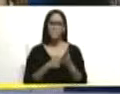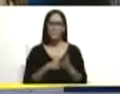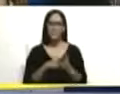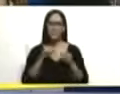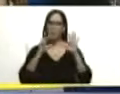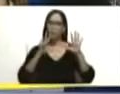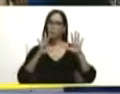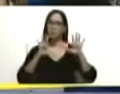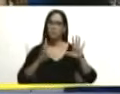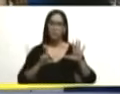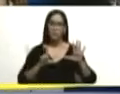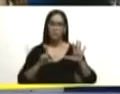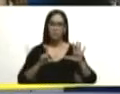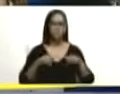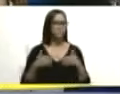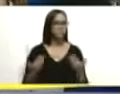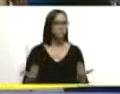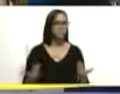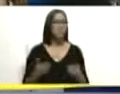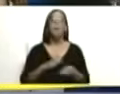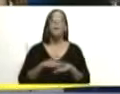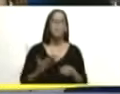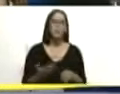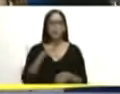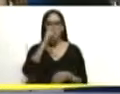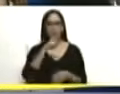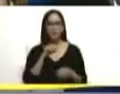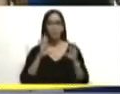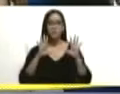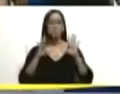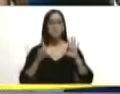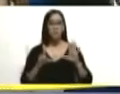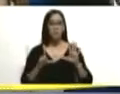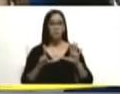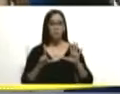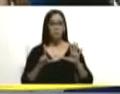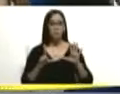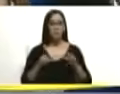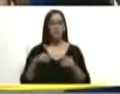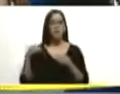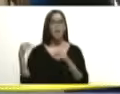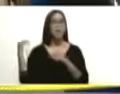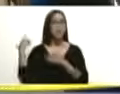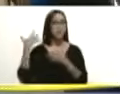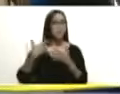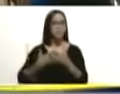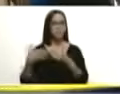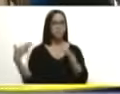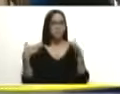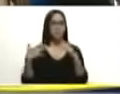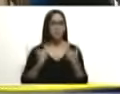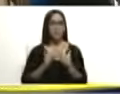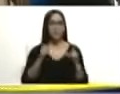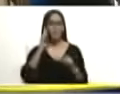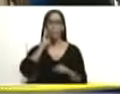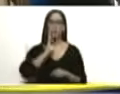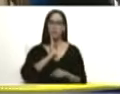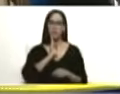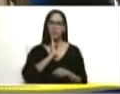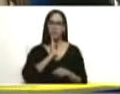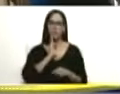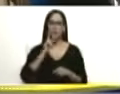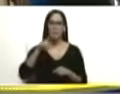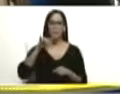1817? Porque en el año 17, el ejército libertador de Bolívar y de